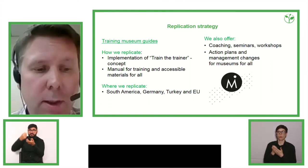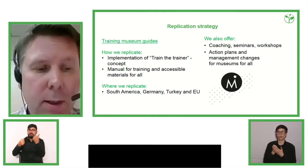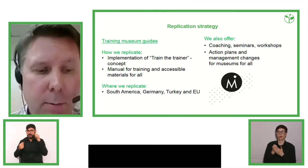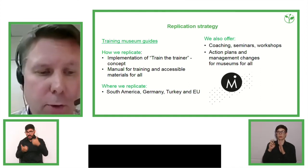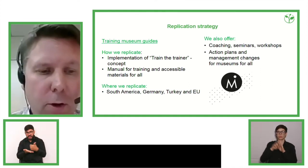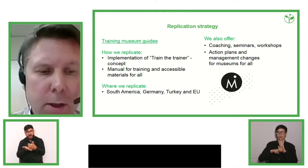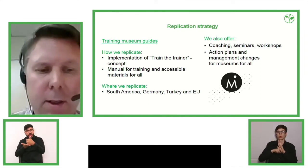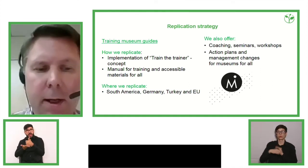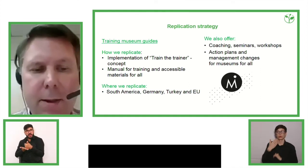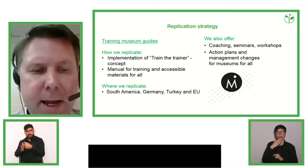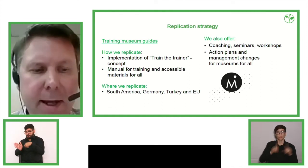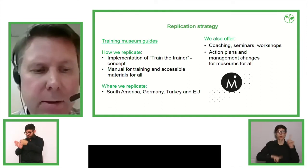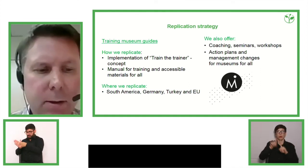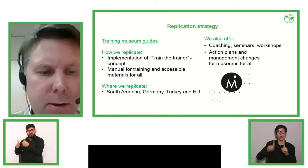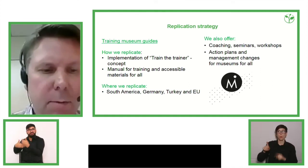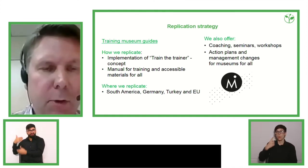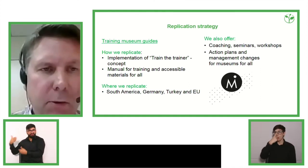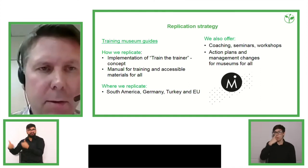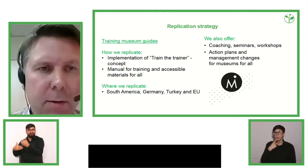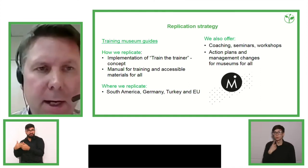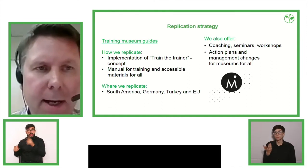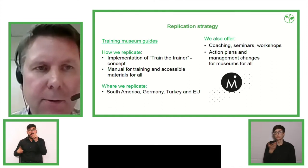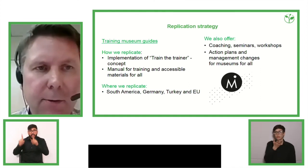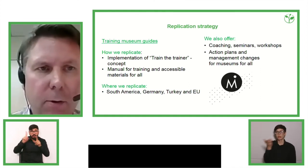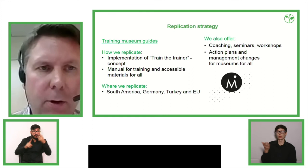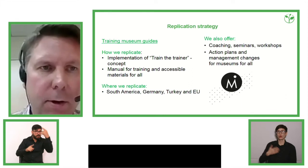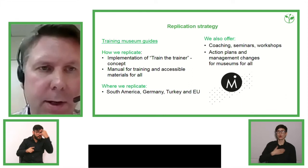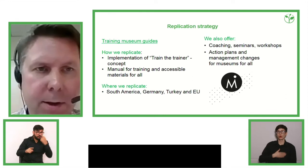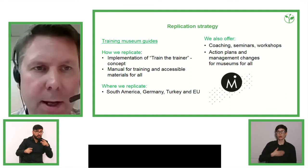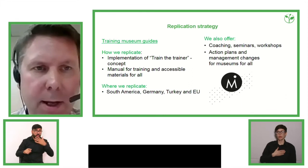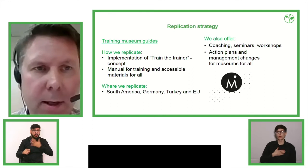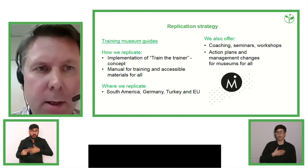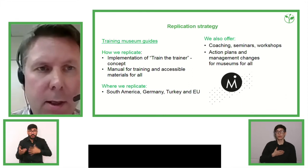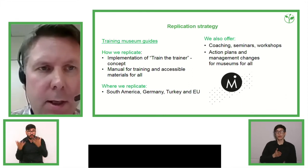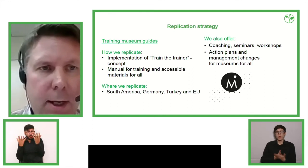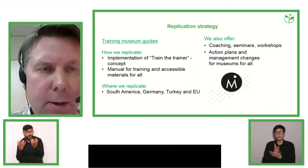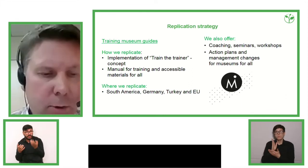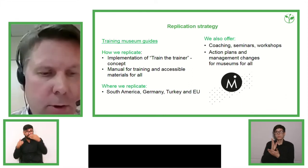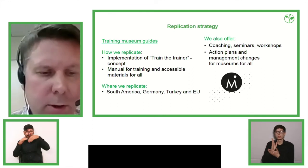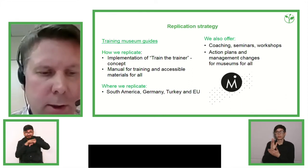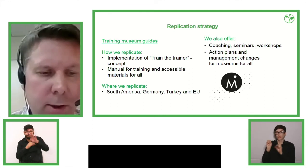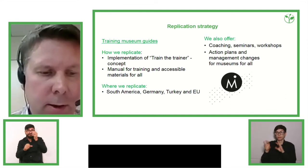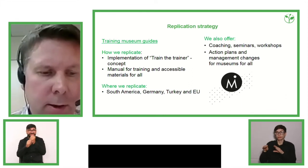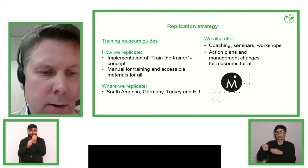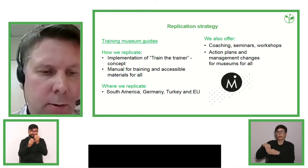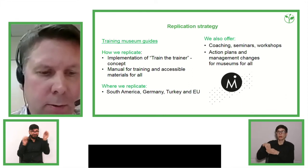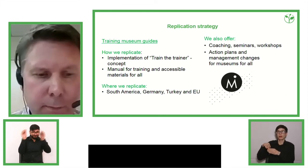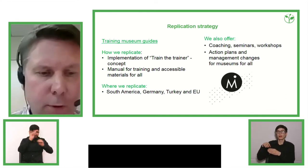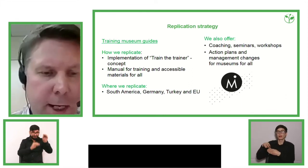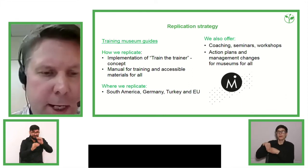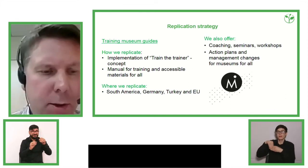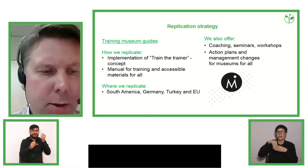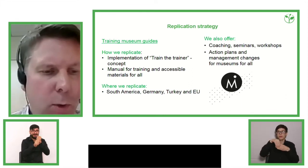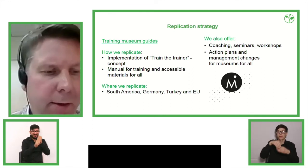en museos que quisieran emplear los guías o que puedan